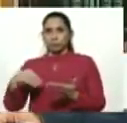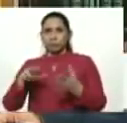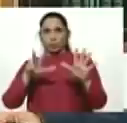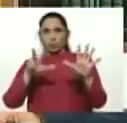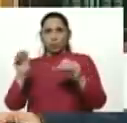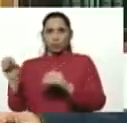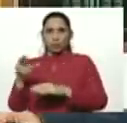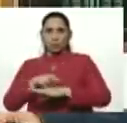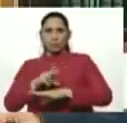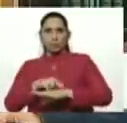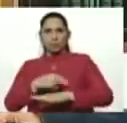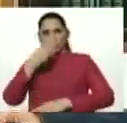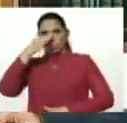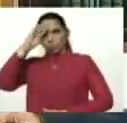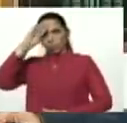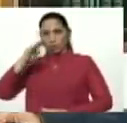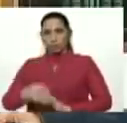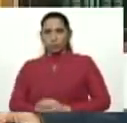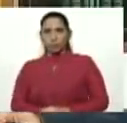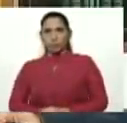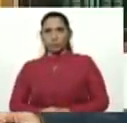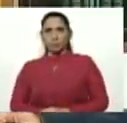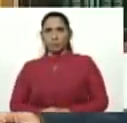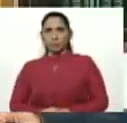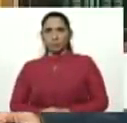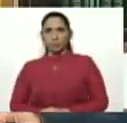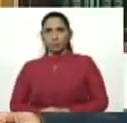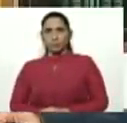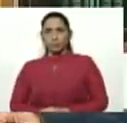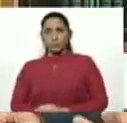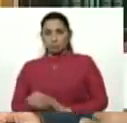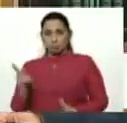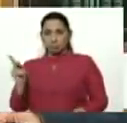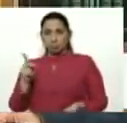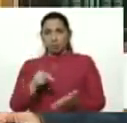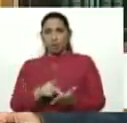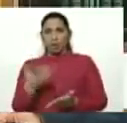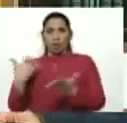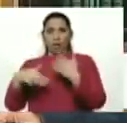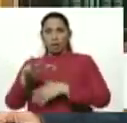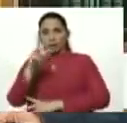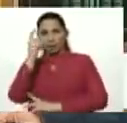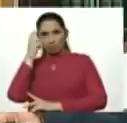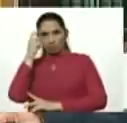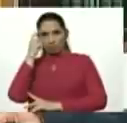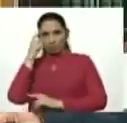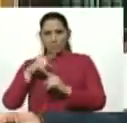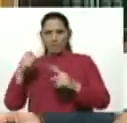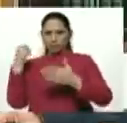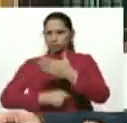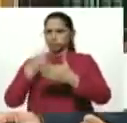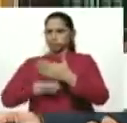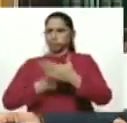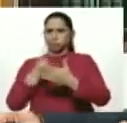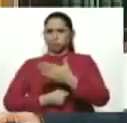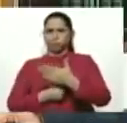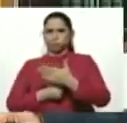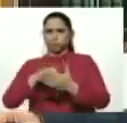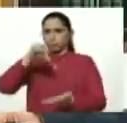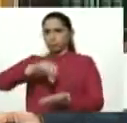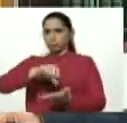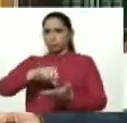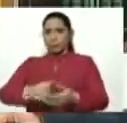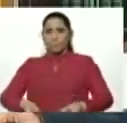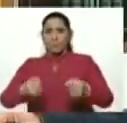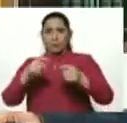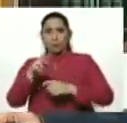80 médicos cubanos a Maracaibo, llegaron hace 3 días, en refuerzo para combatir el foco del